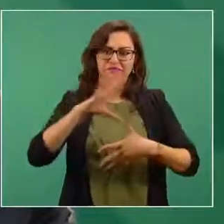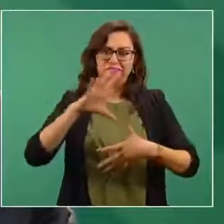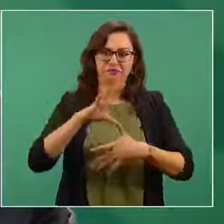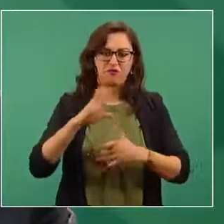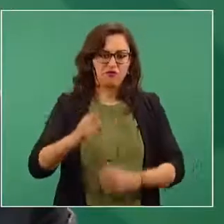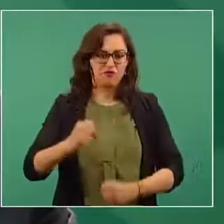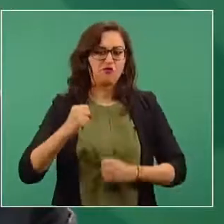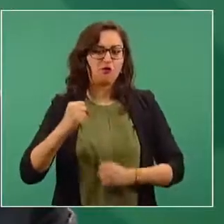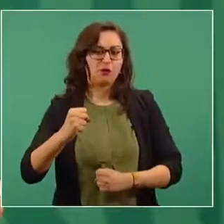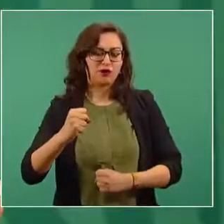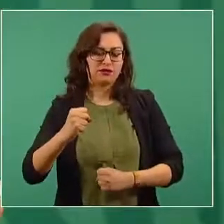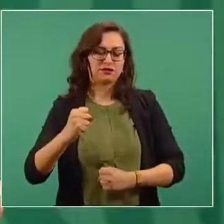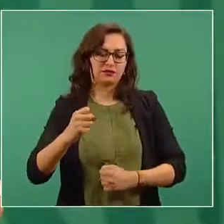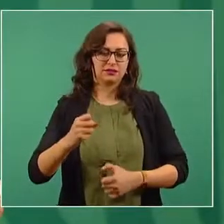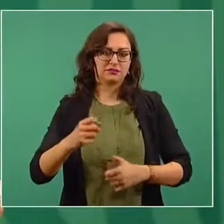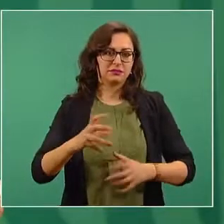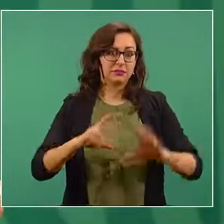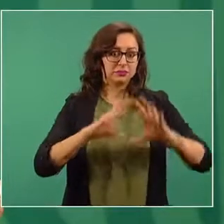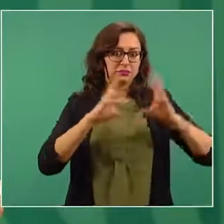mundo.